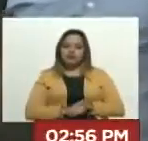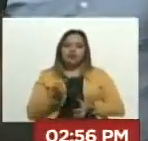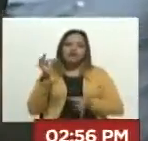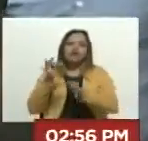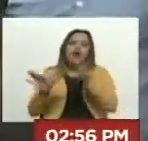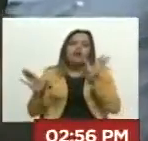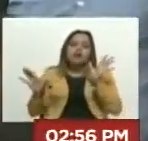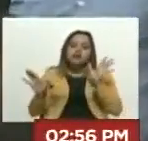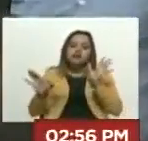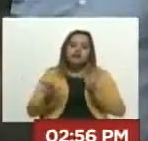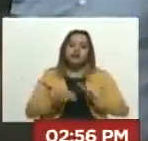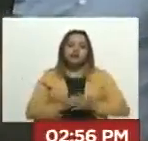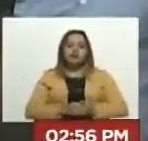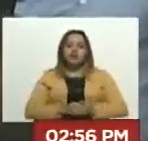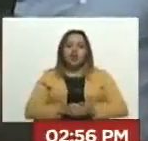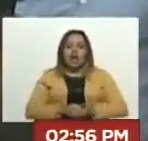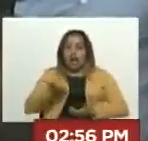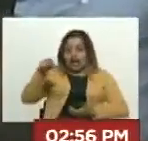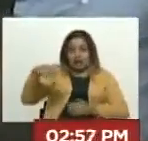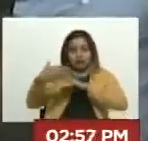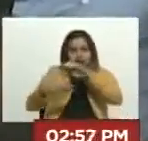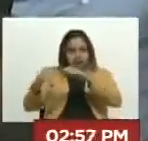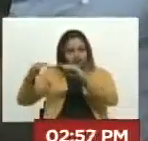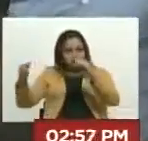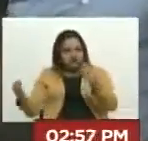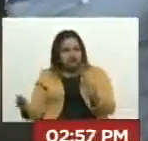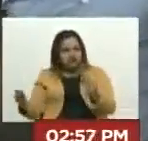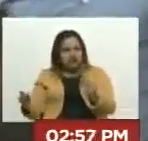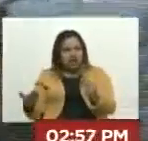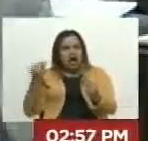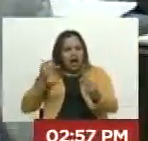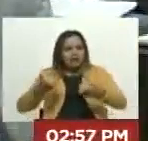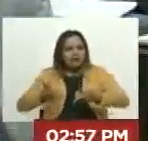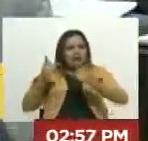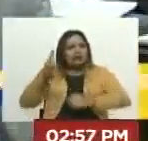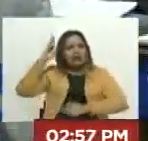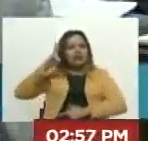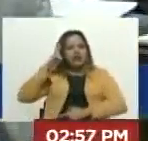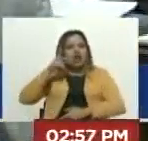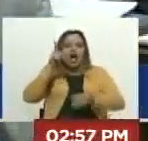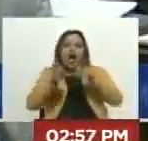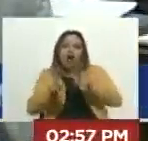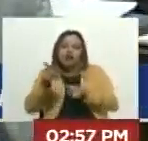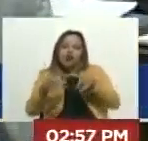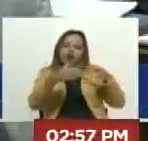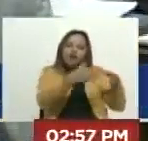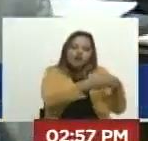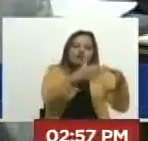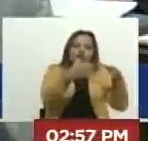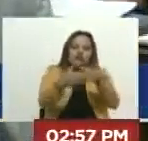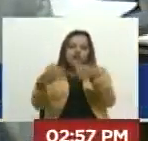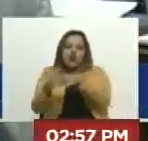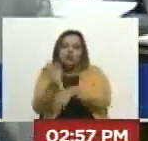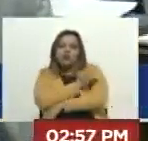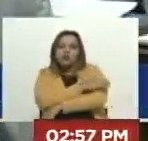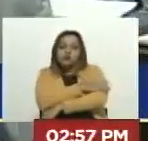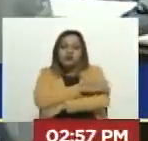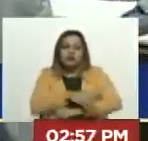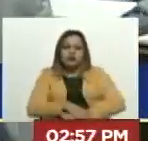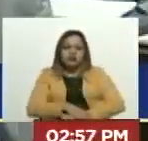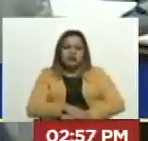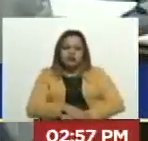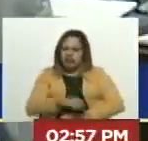Afortunadamente, hechos como esos son los que han permitido la reflexión de algunos sectores de la oposición. Invadir tu